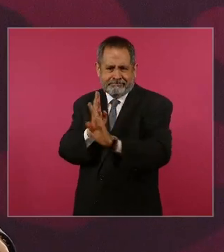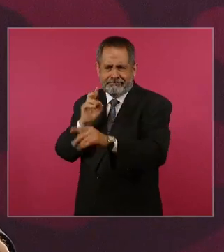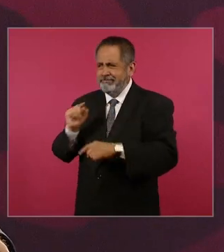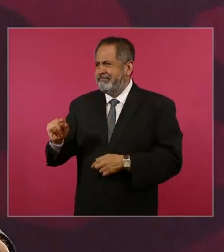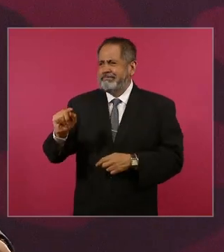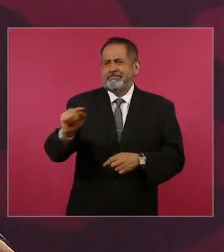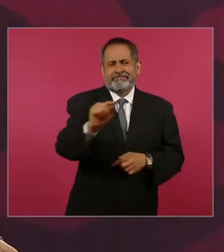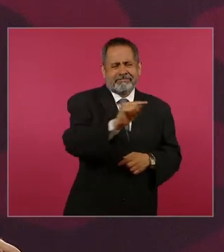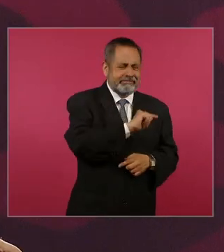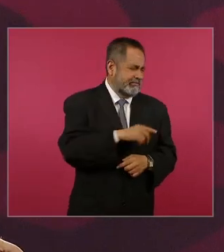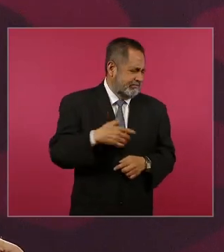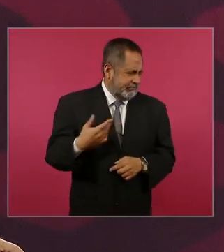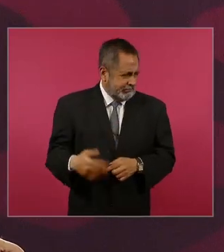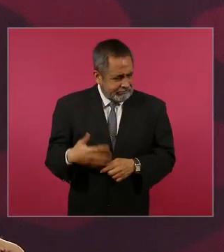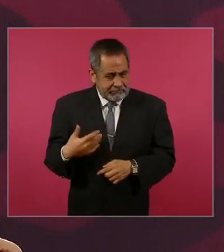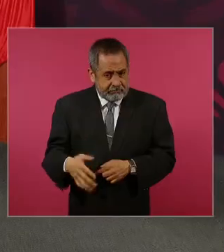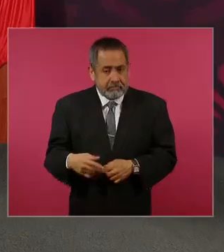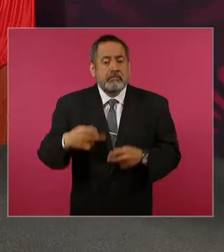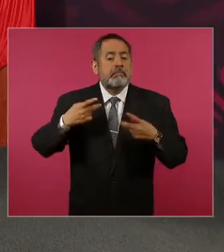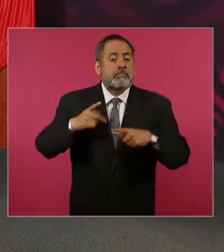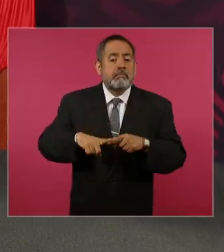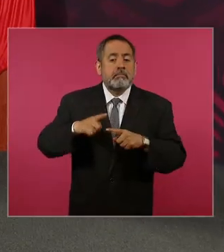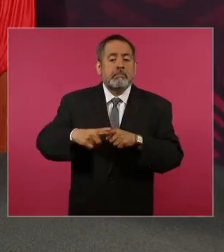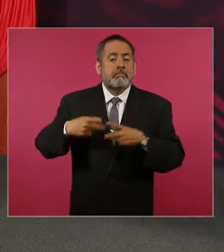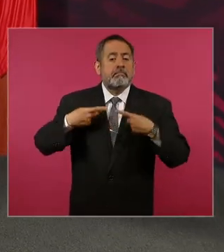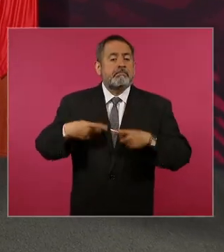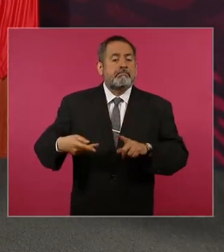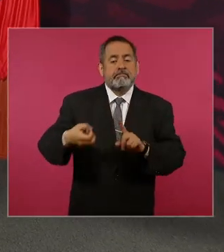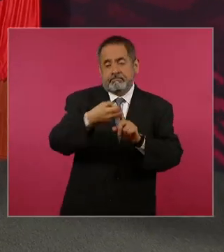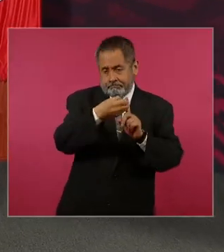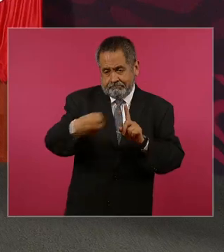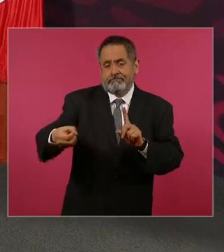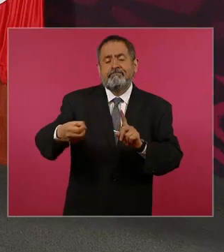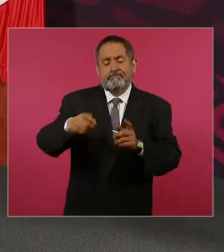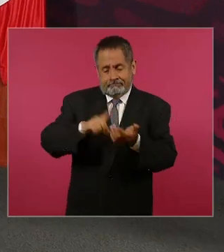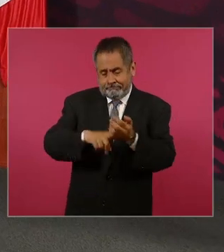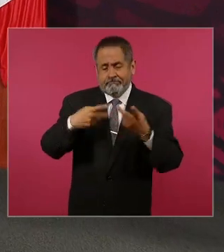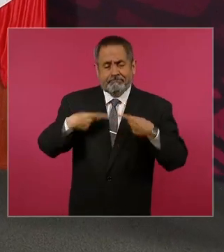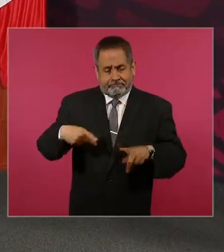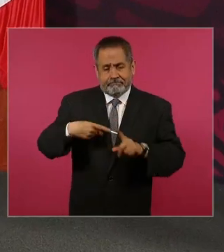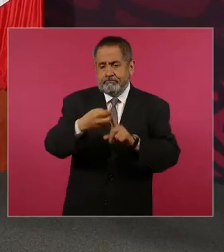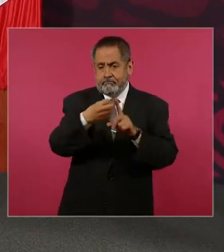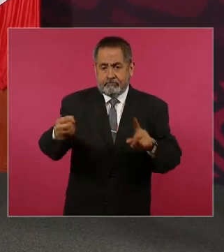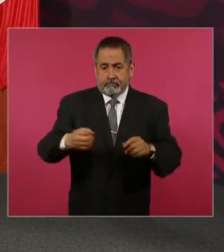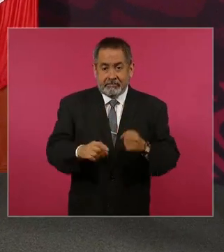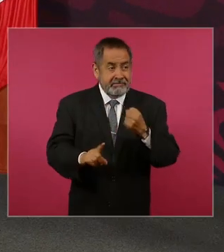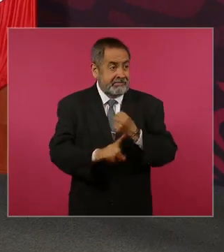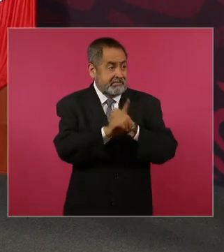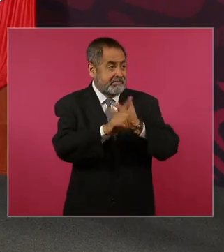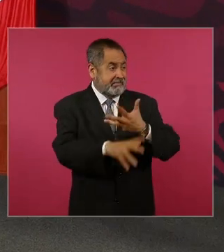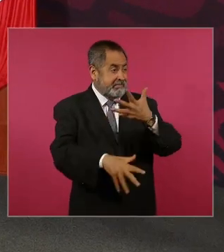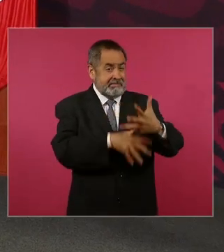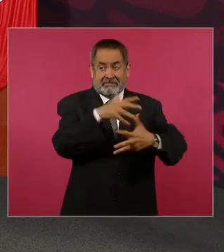gente y no hubo problemas mayores,